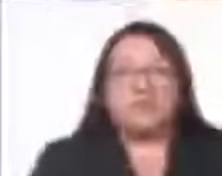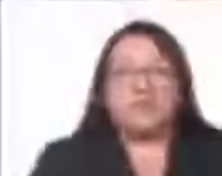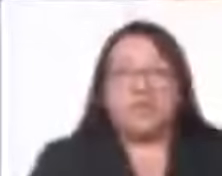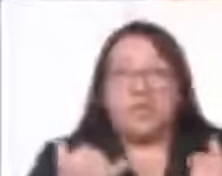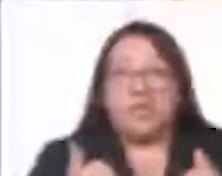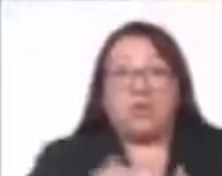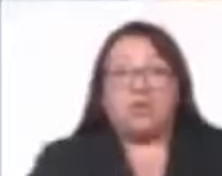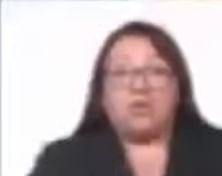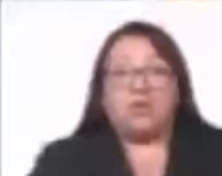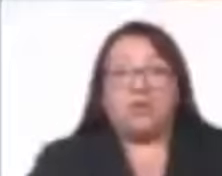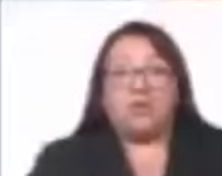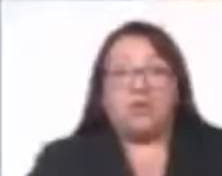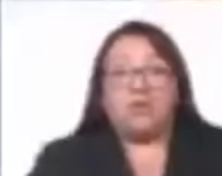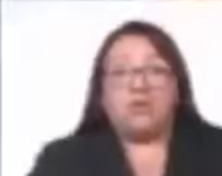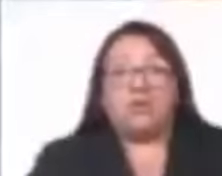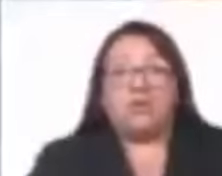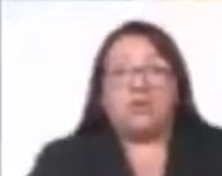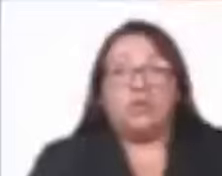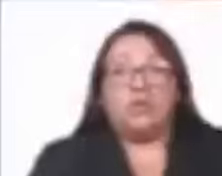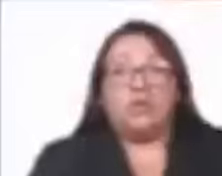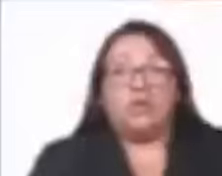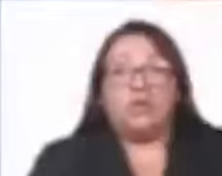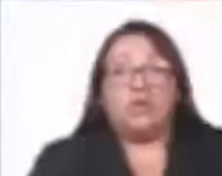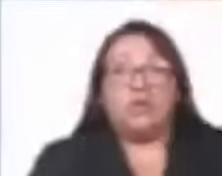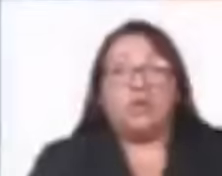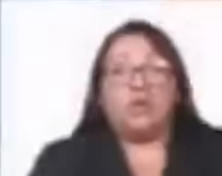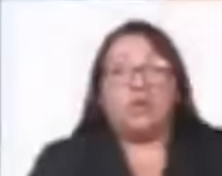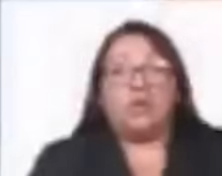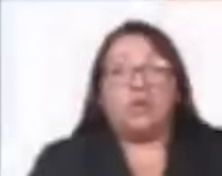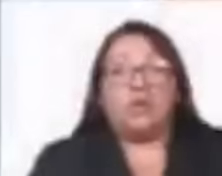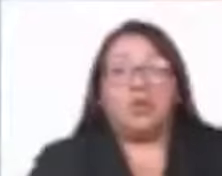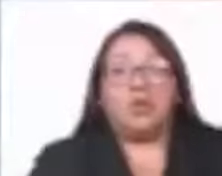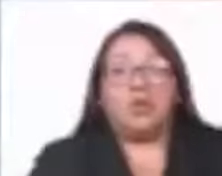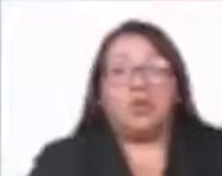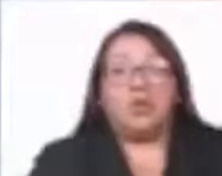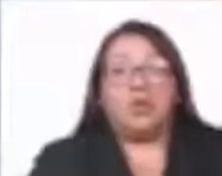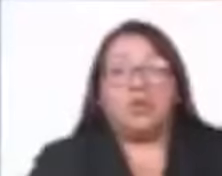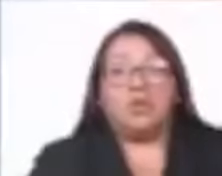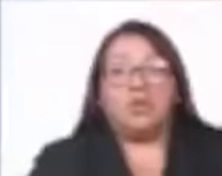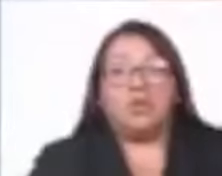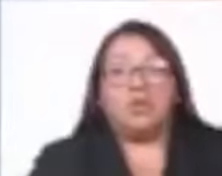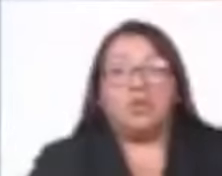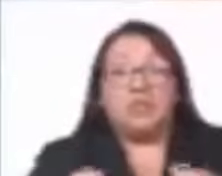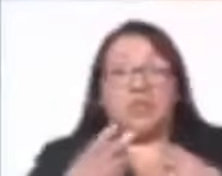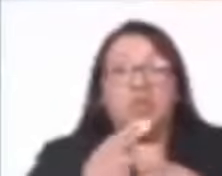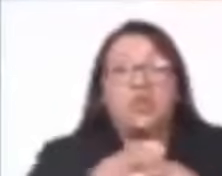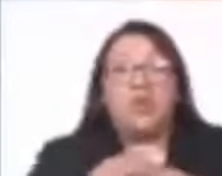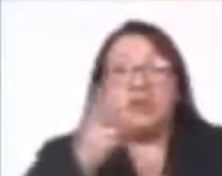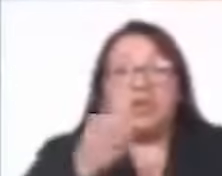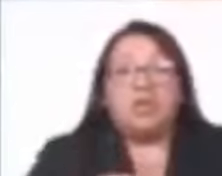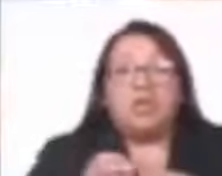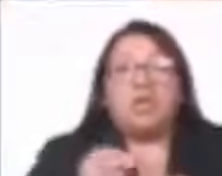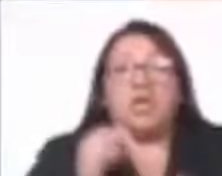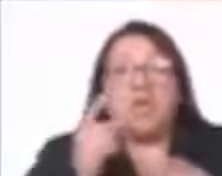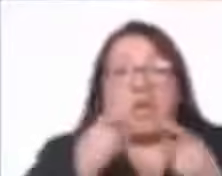estaba... Señor abogado, ¿podría acreditarse, por favor? Encantadísimo. Sí, por favor. Menciónelo, por favor, para que quede claro,